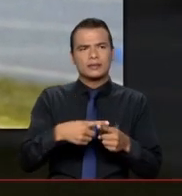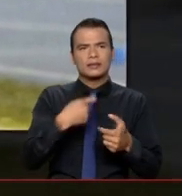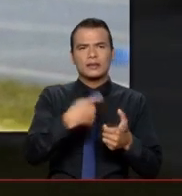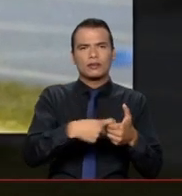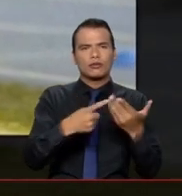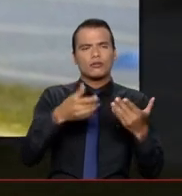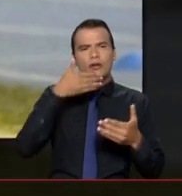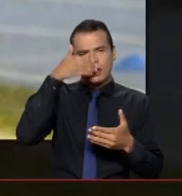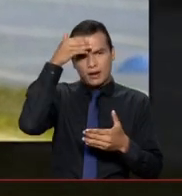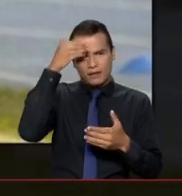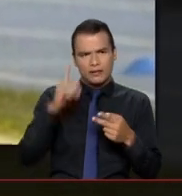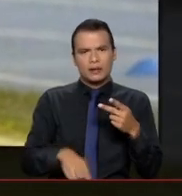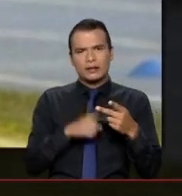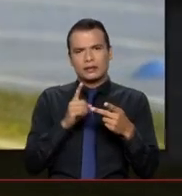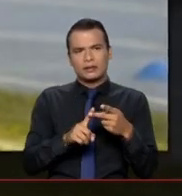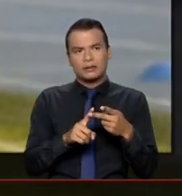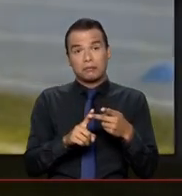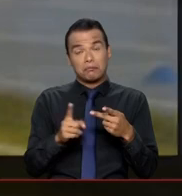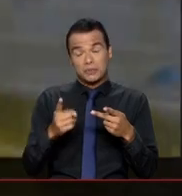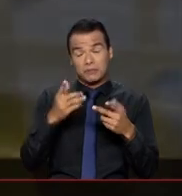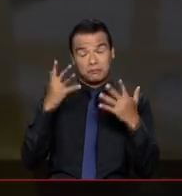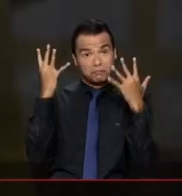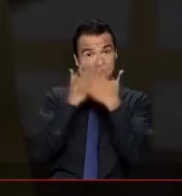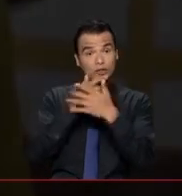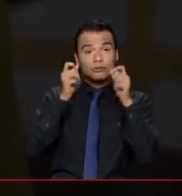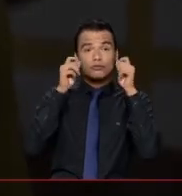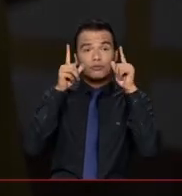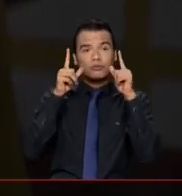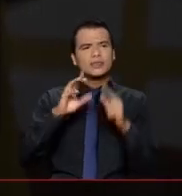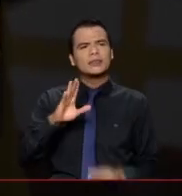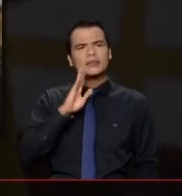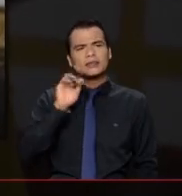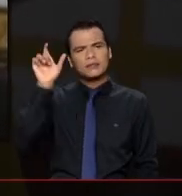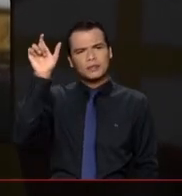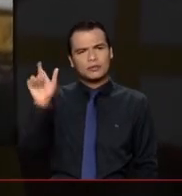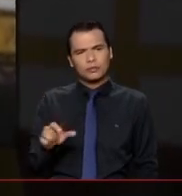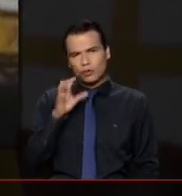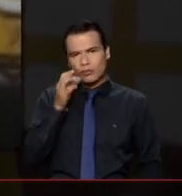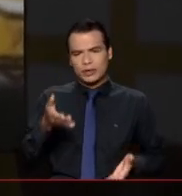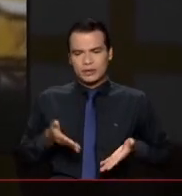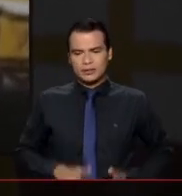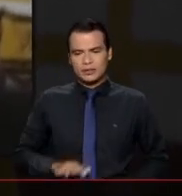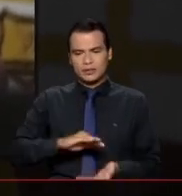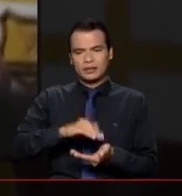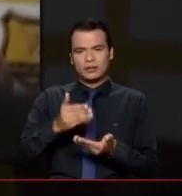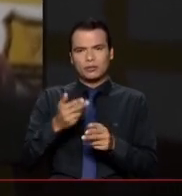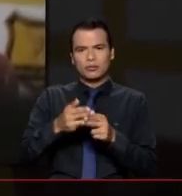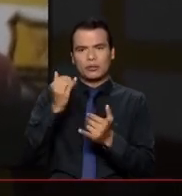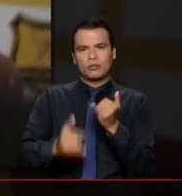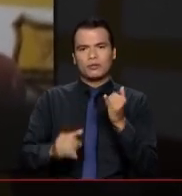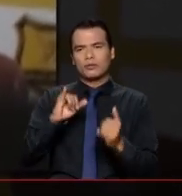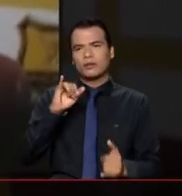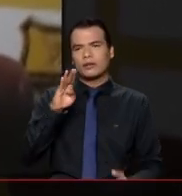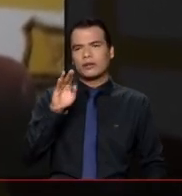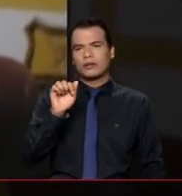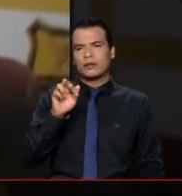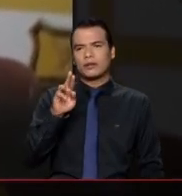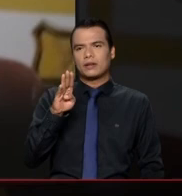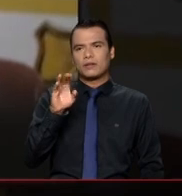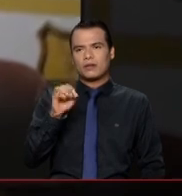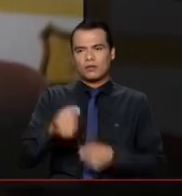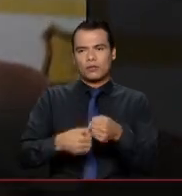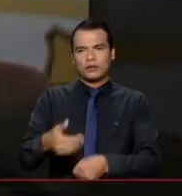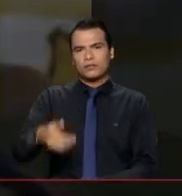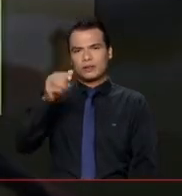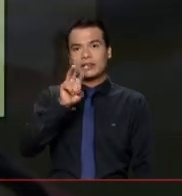Árabes. El segundo es inesperado y sorprende mucho. El atacante tumaqueño Ibarbo, ex selección Colombia, a sus 33